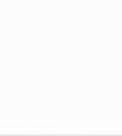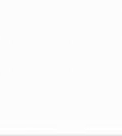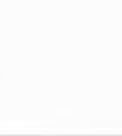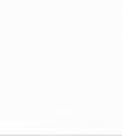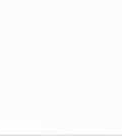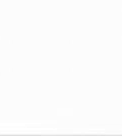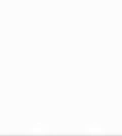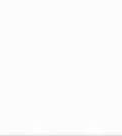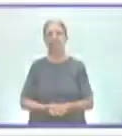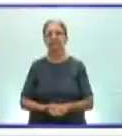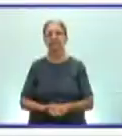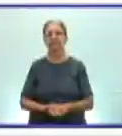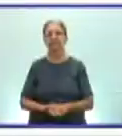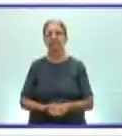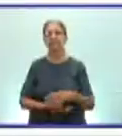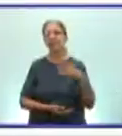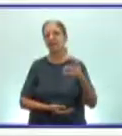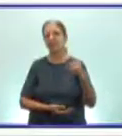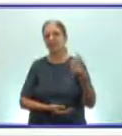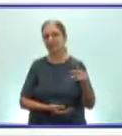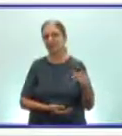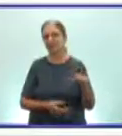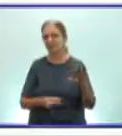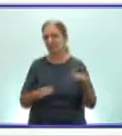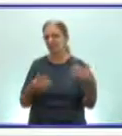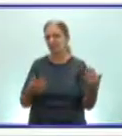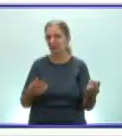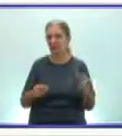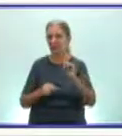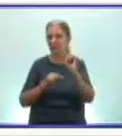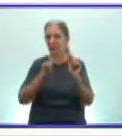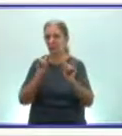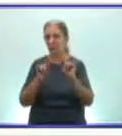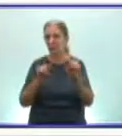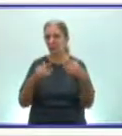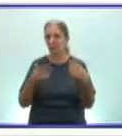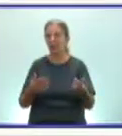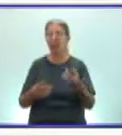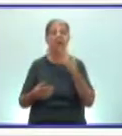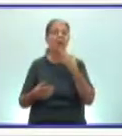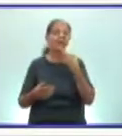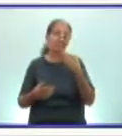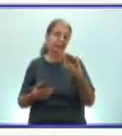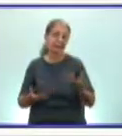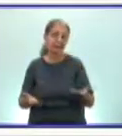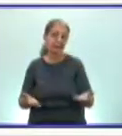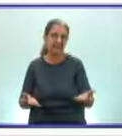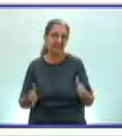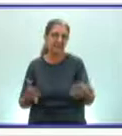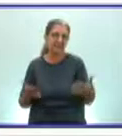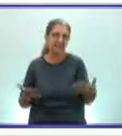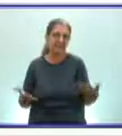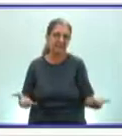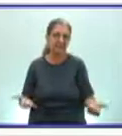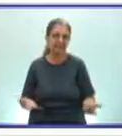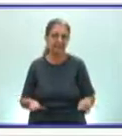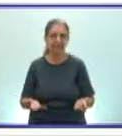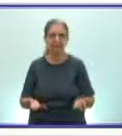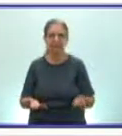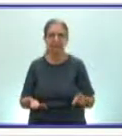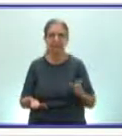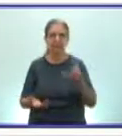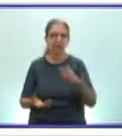La actividad se refería a una pregunta, por tanto debemos de darle una respuesta literal. ¿Cuál será el promedio